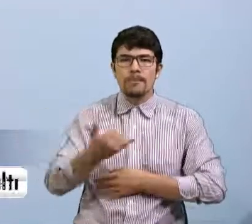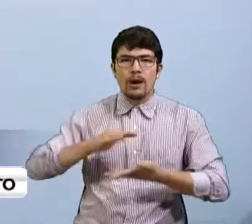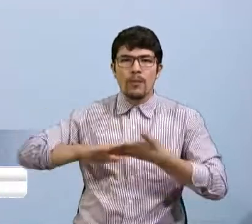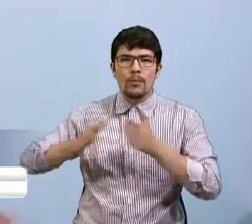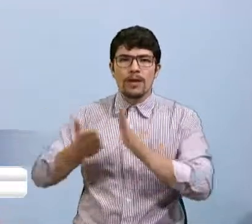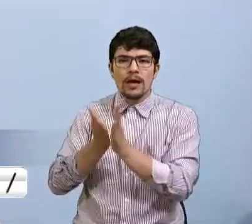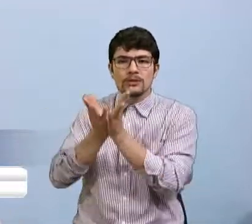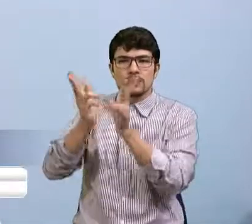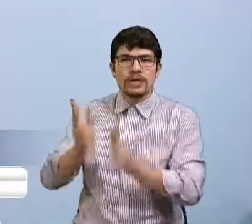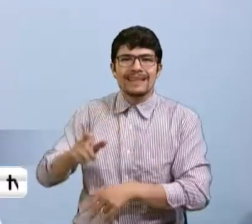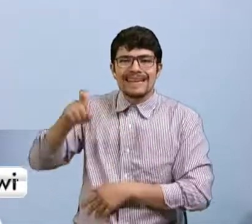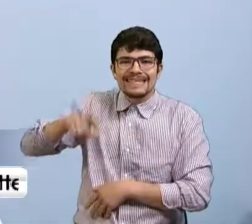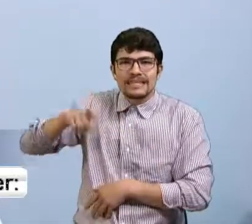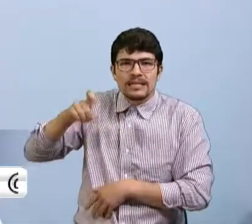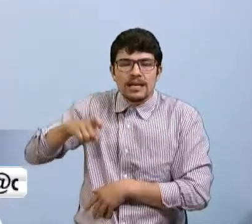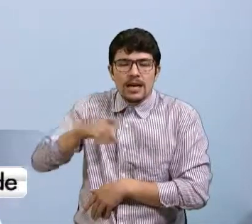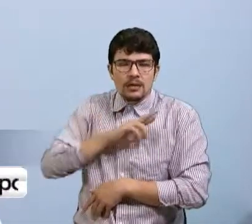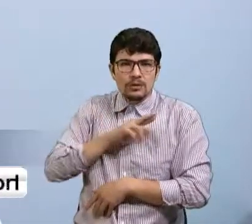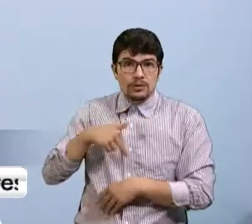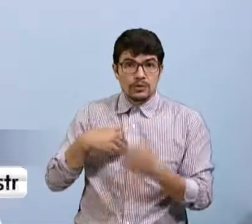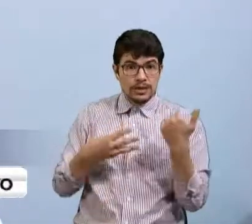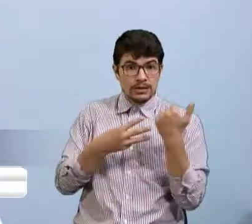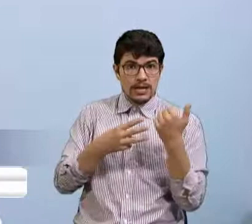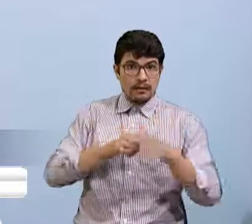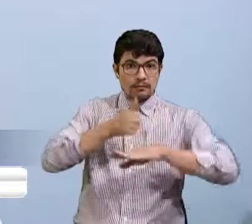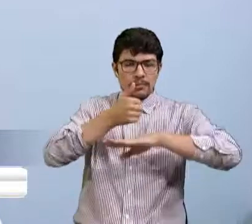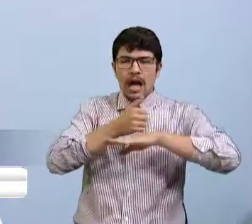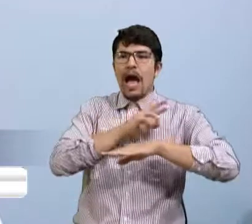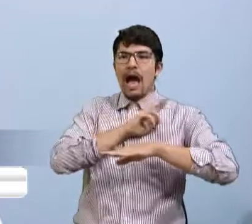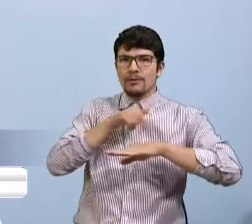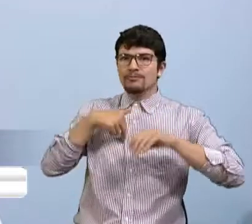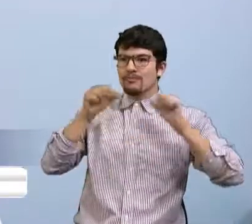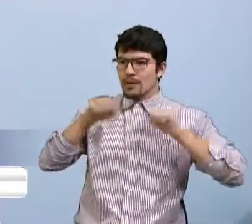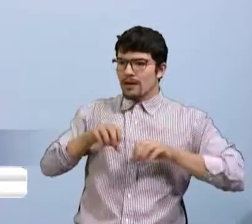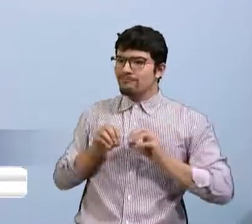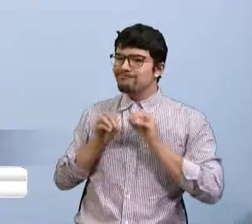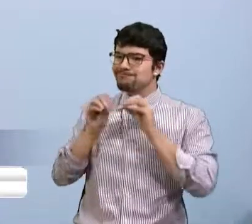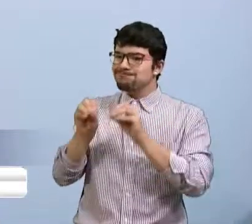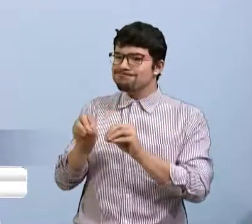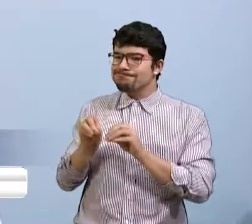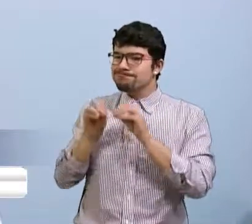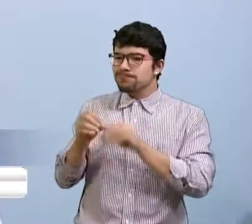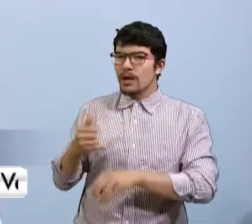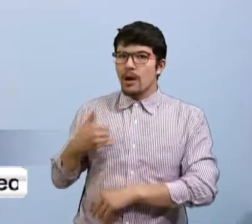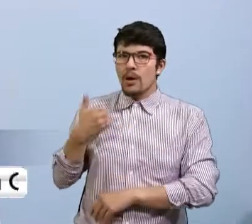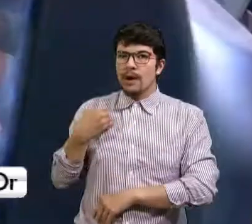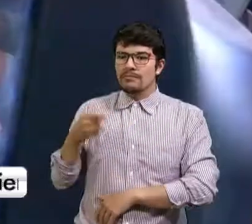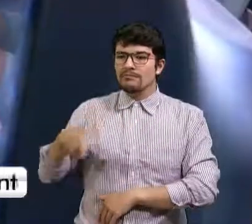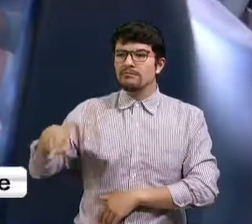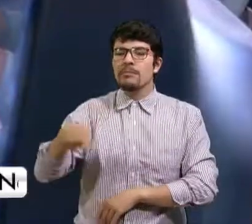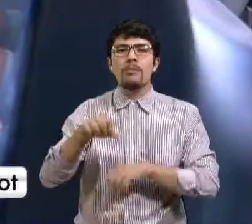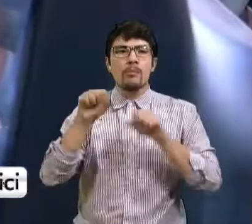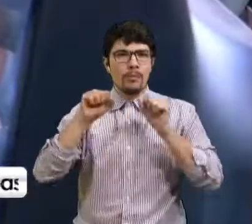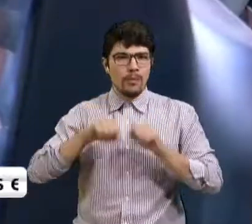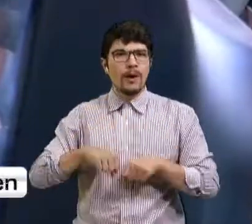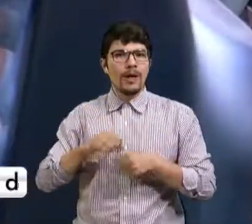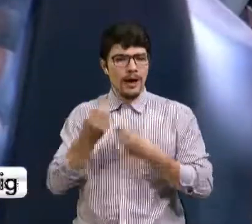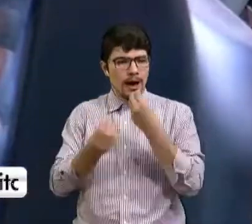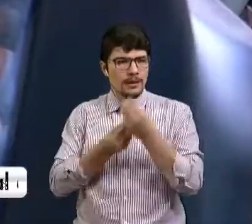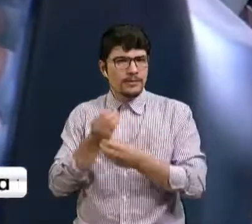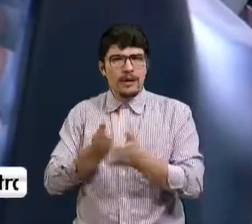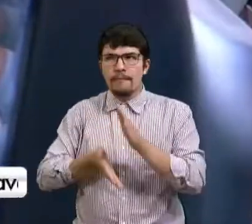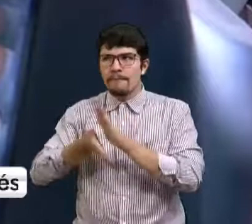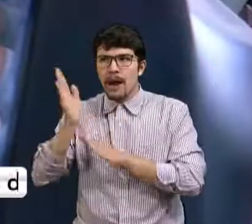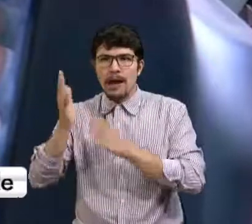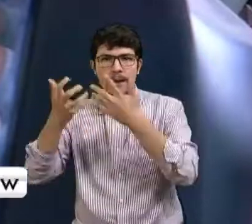de para que nosotros podamos formar a nuestros jóvenes para que ellos puedan ir a hacer sus prácticas